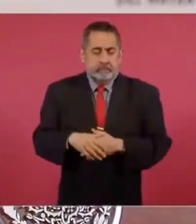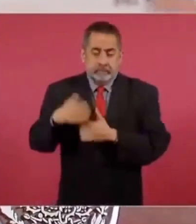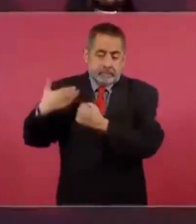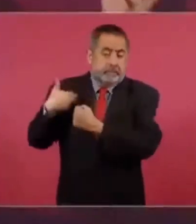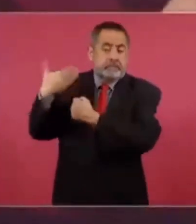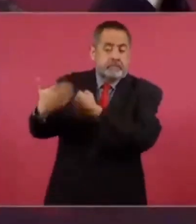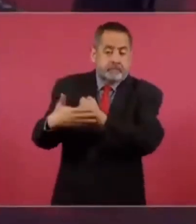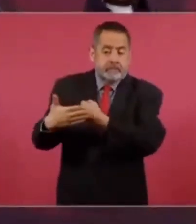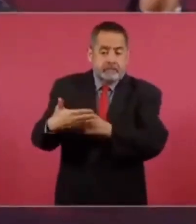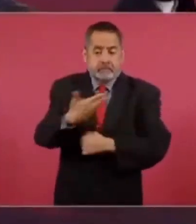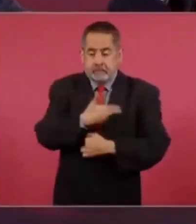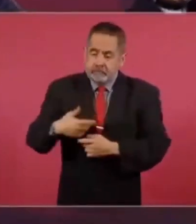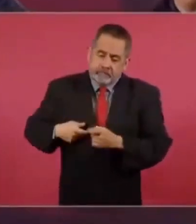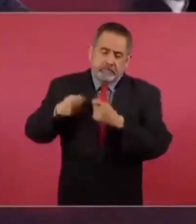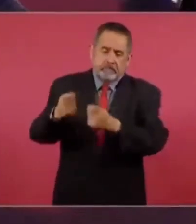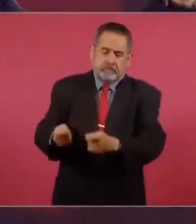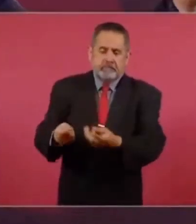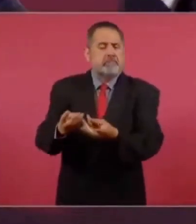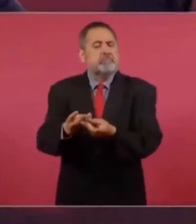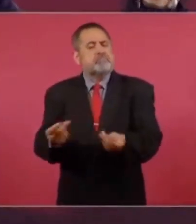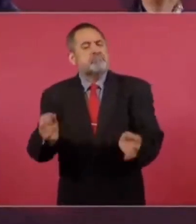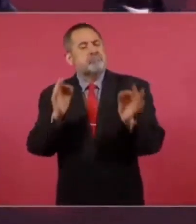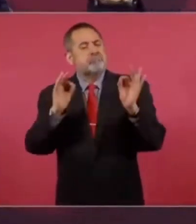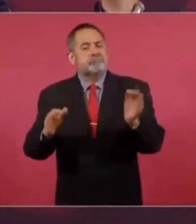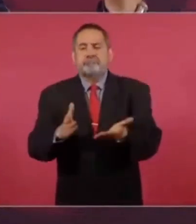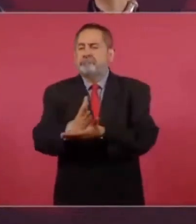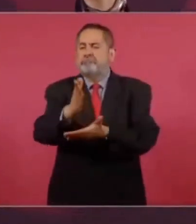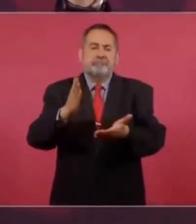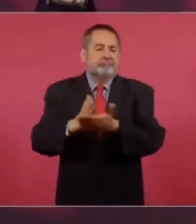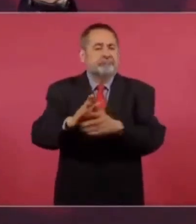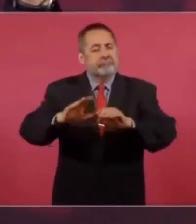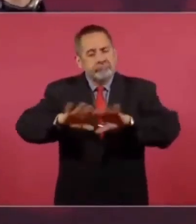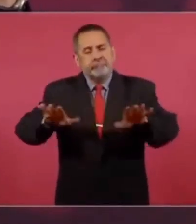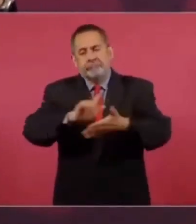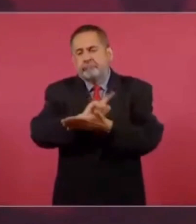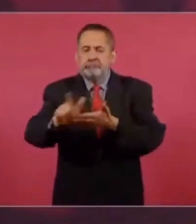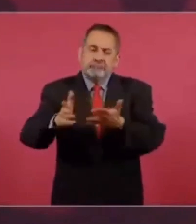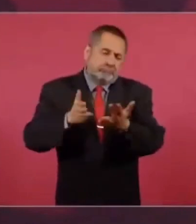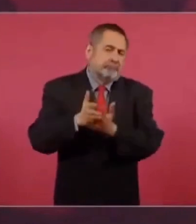ya desbrozado el camino.